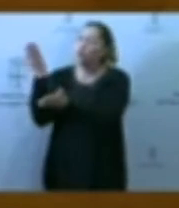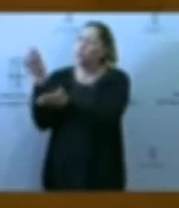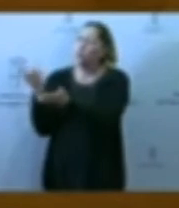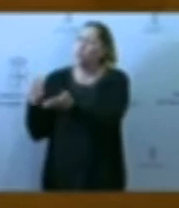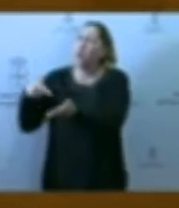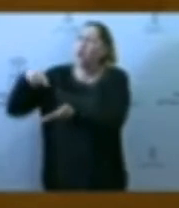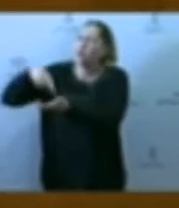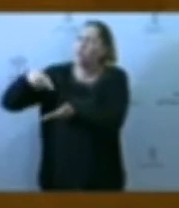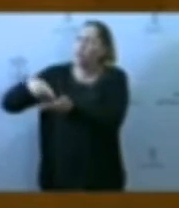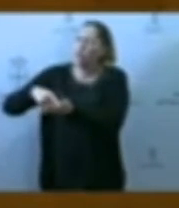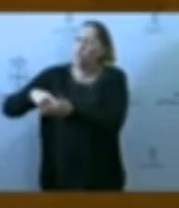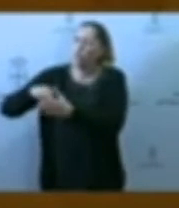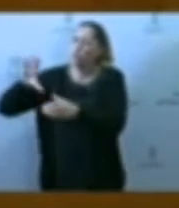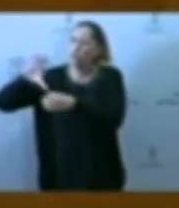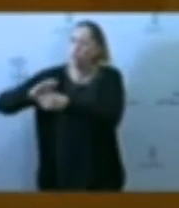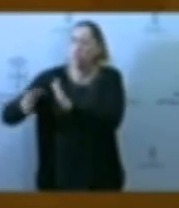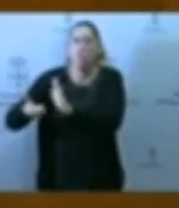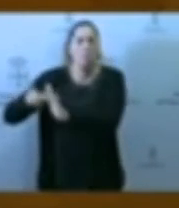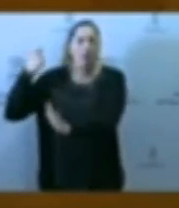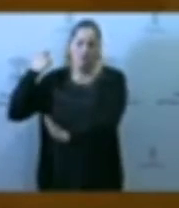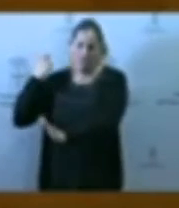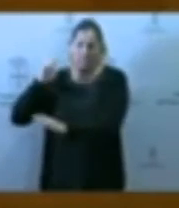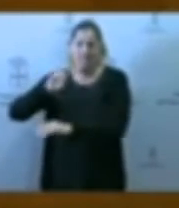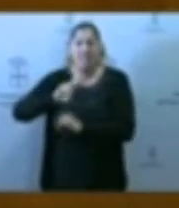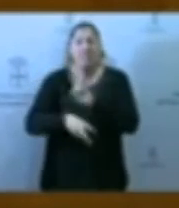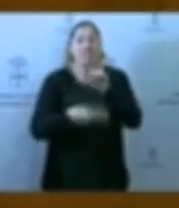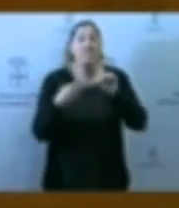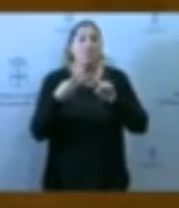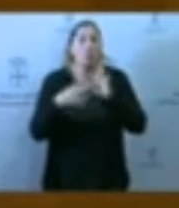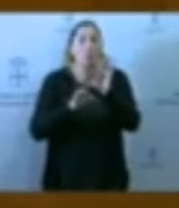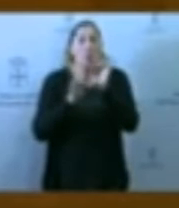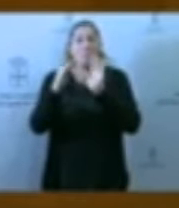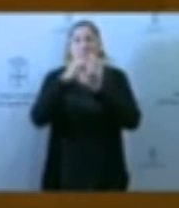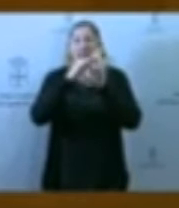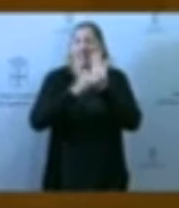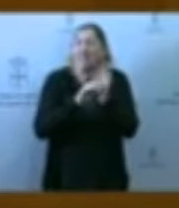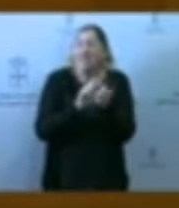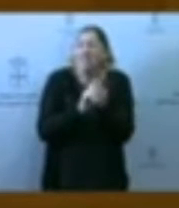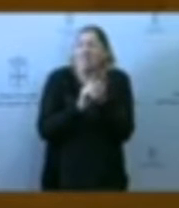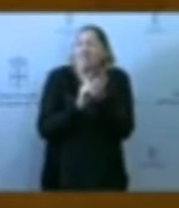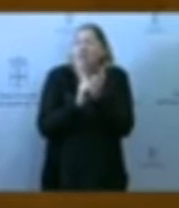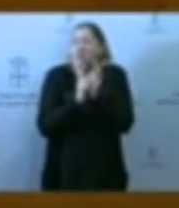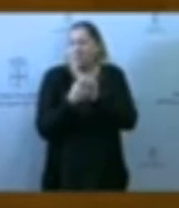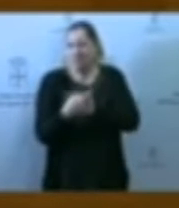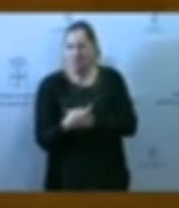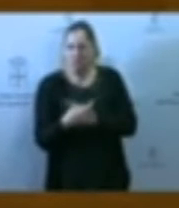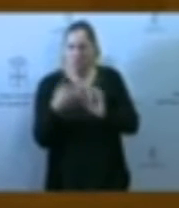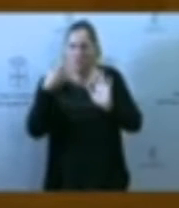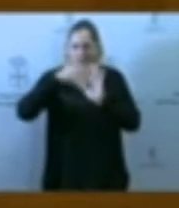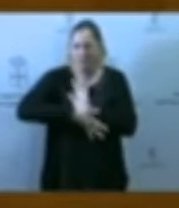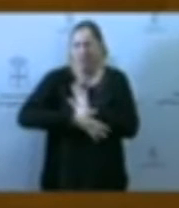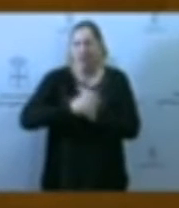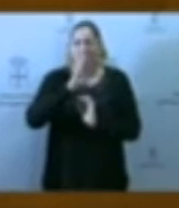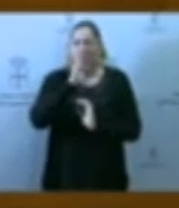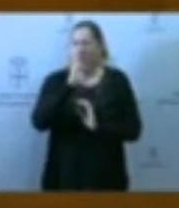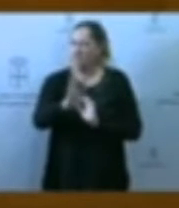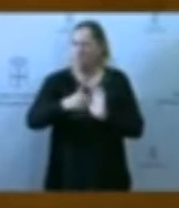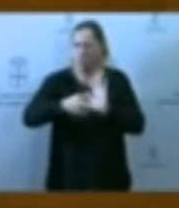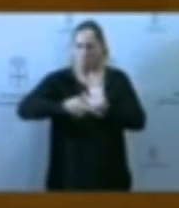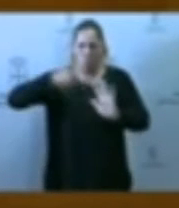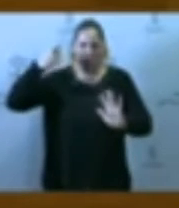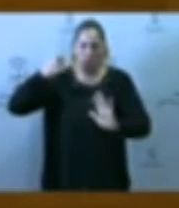al gasóleo. Y, en segundo lugar, que establezca medidas de transición que no impliquen la eliminación inmediata del diésel como combustible, ateniéndose